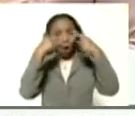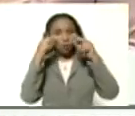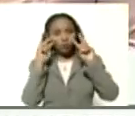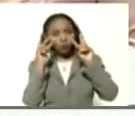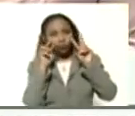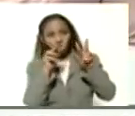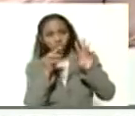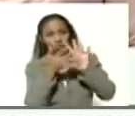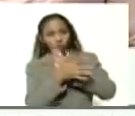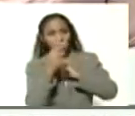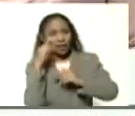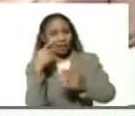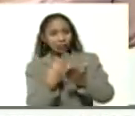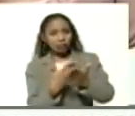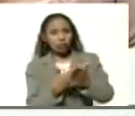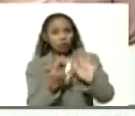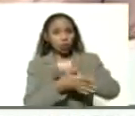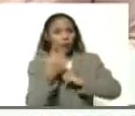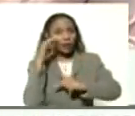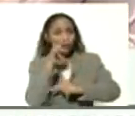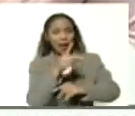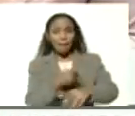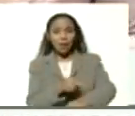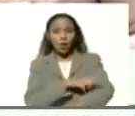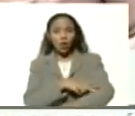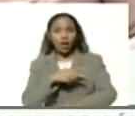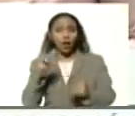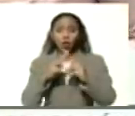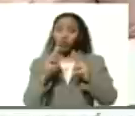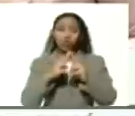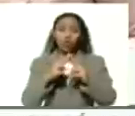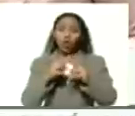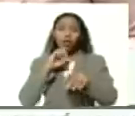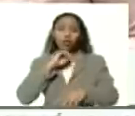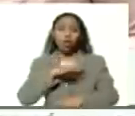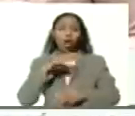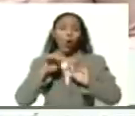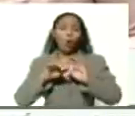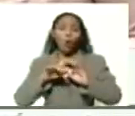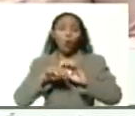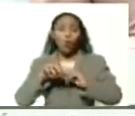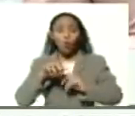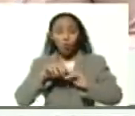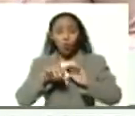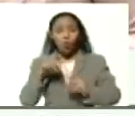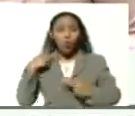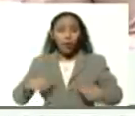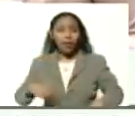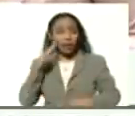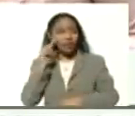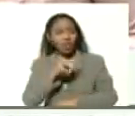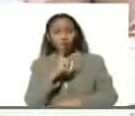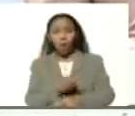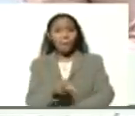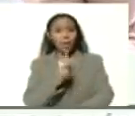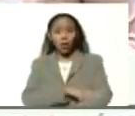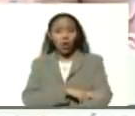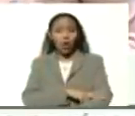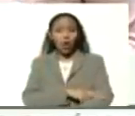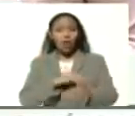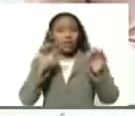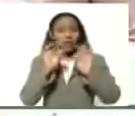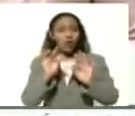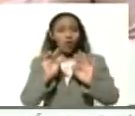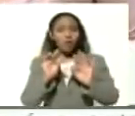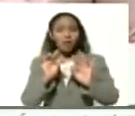de esta pandemia, la peor que ha conocido la historia de la humanidad, está viendo lo peor del modelo